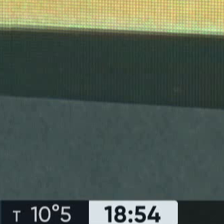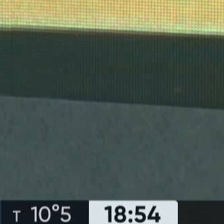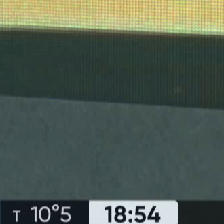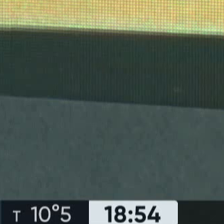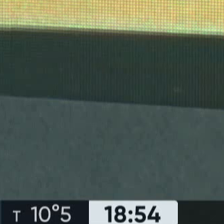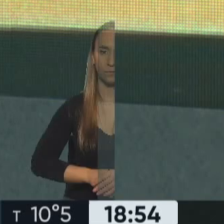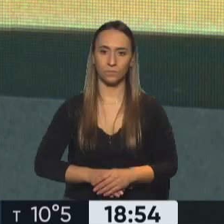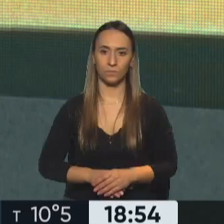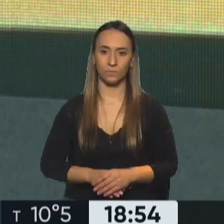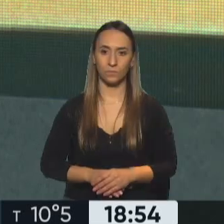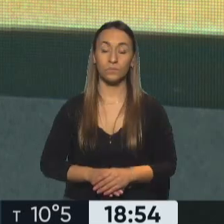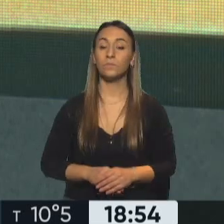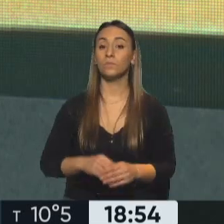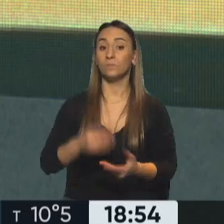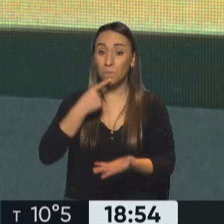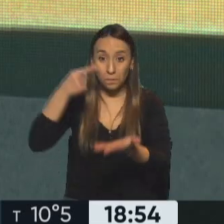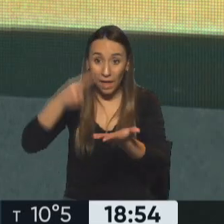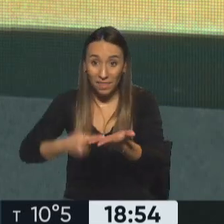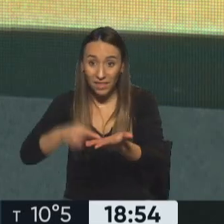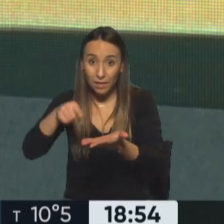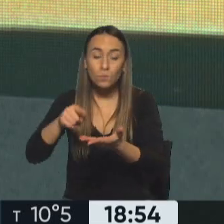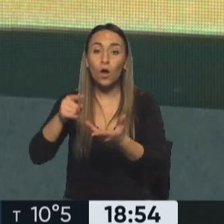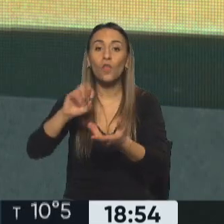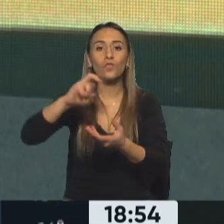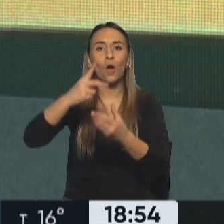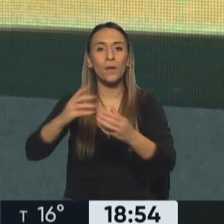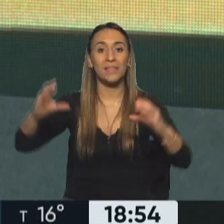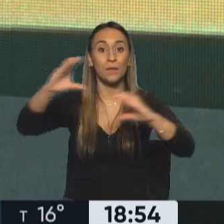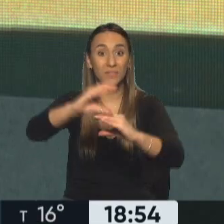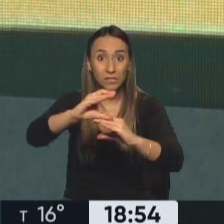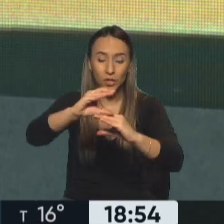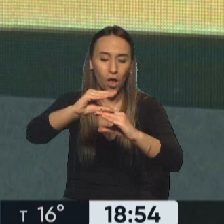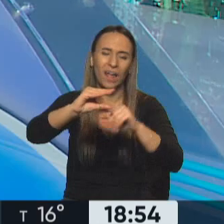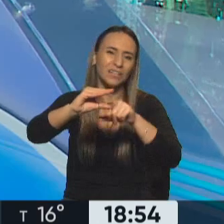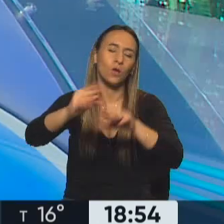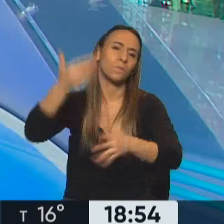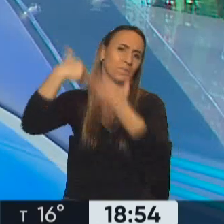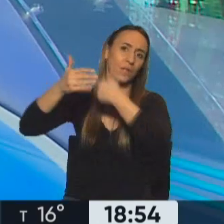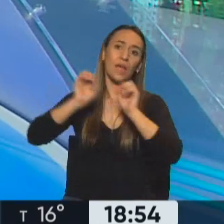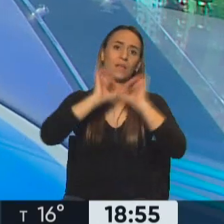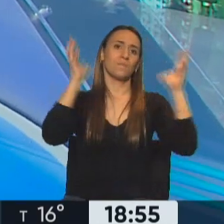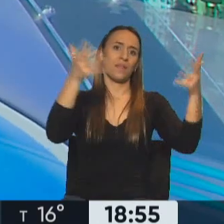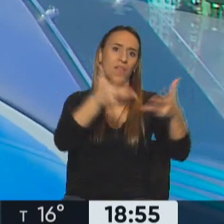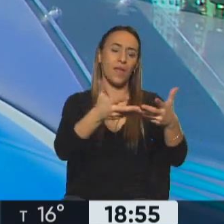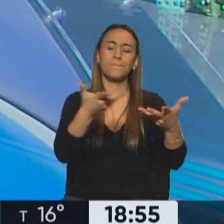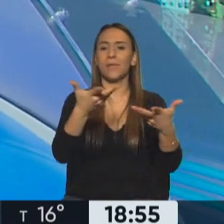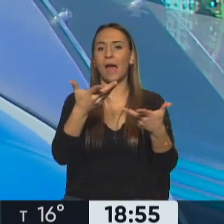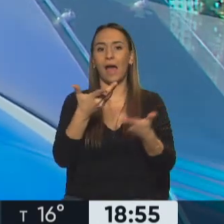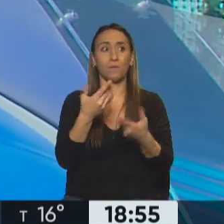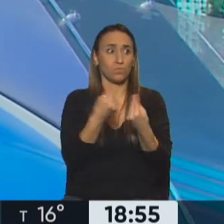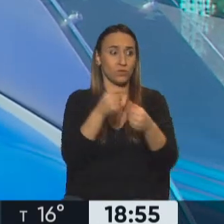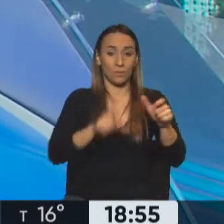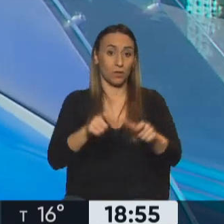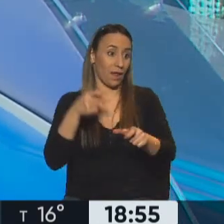peor momento de la pandemia para tratar de sostener y que no se produjeran despidos, ¿no? En ese momento, Horacio, donde muchos dejaban de ir a sus